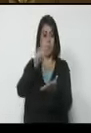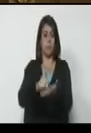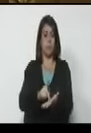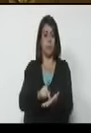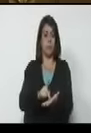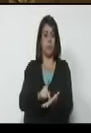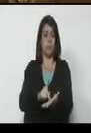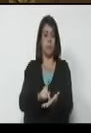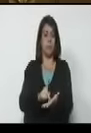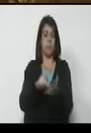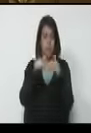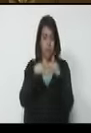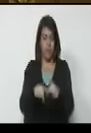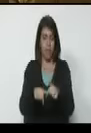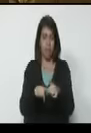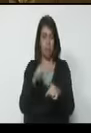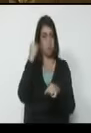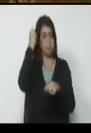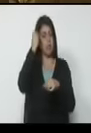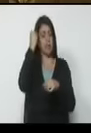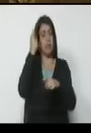vender sus propiedades,